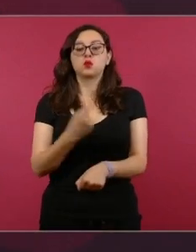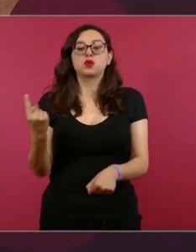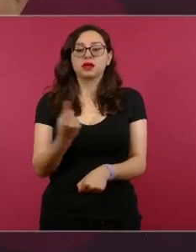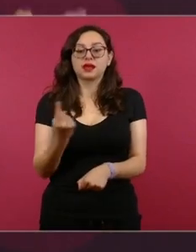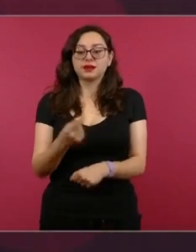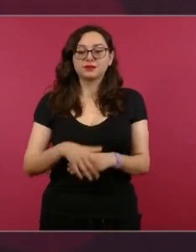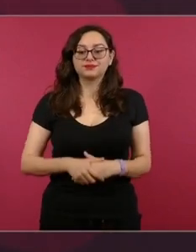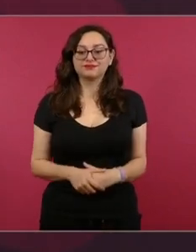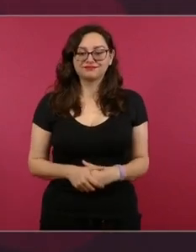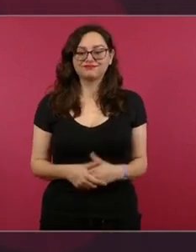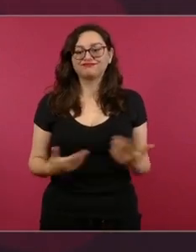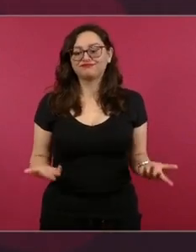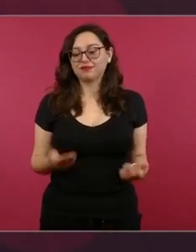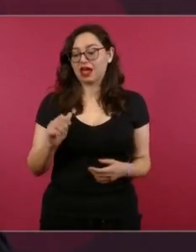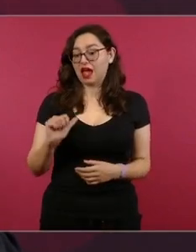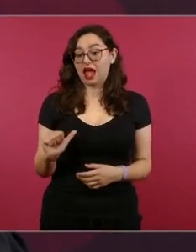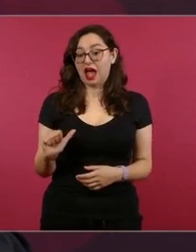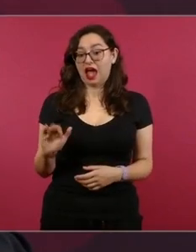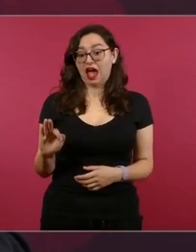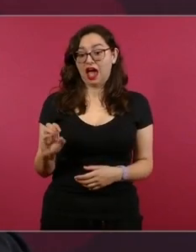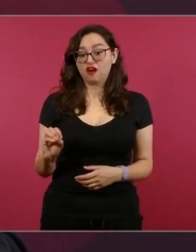las Afores,